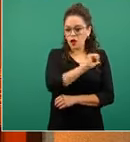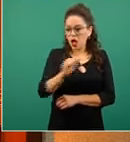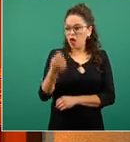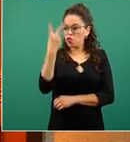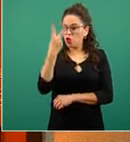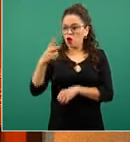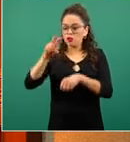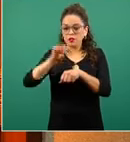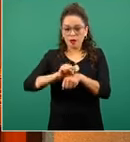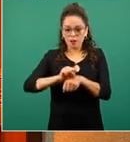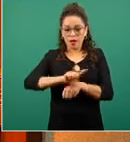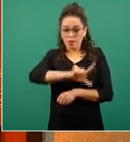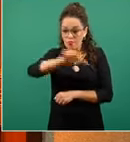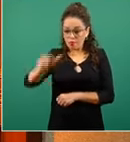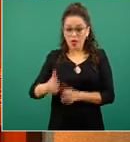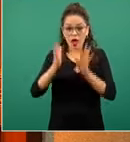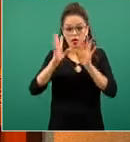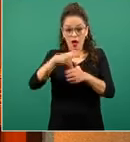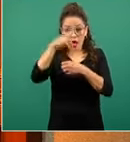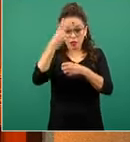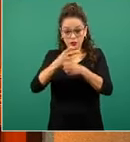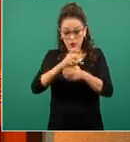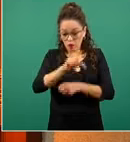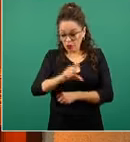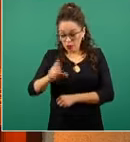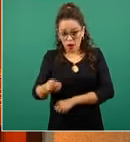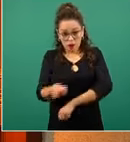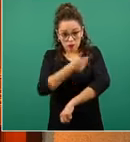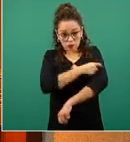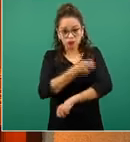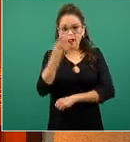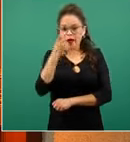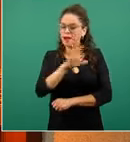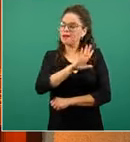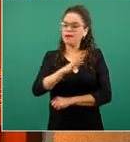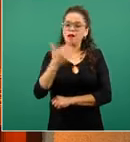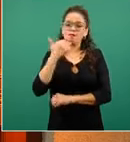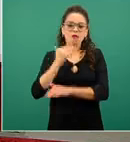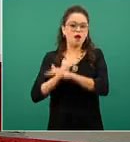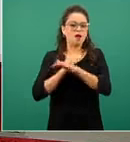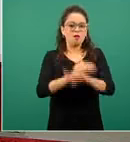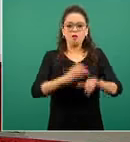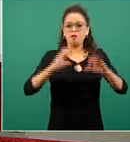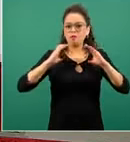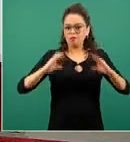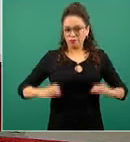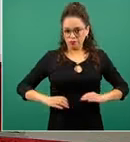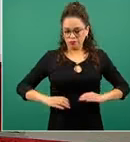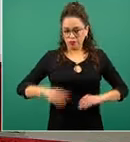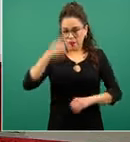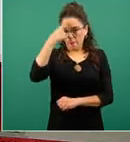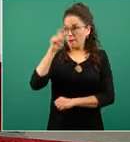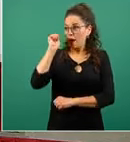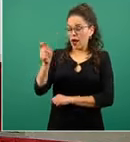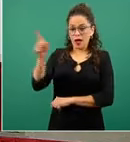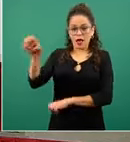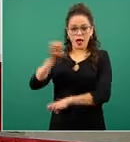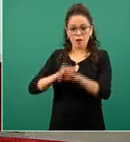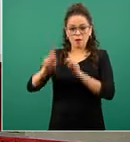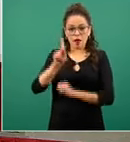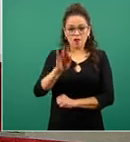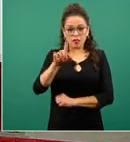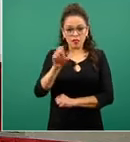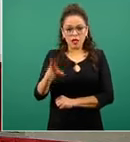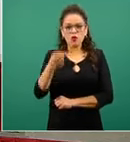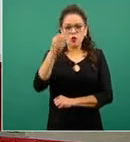la segunda dosis es cuando se logra finalmente ya la inmunidad esperada, que para efectos de Pfizer-BioNTech, como sabemos, anda alrededor